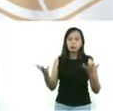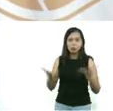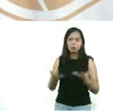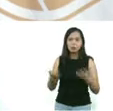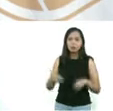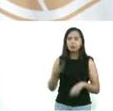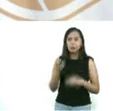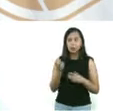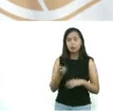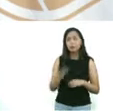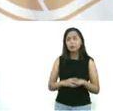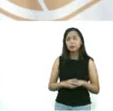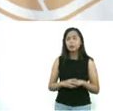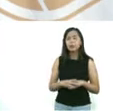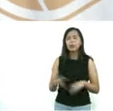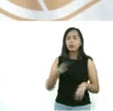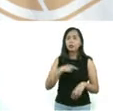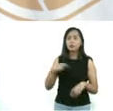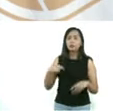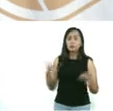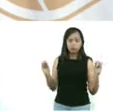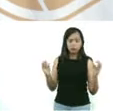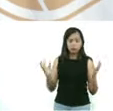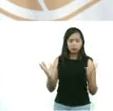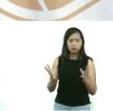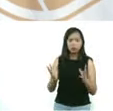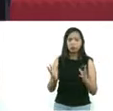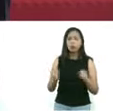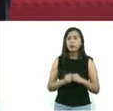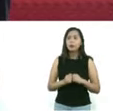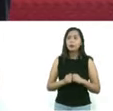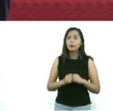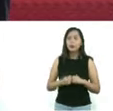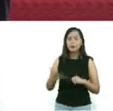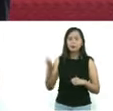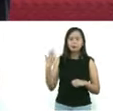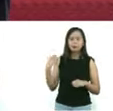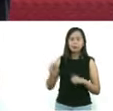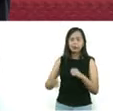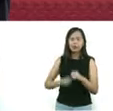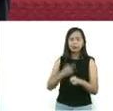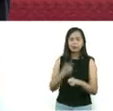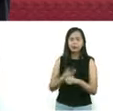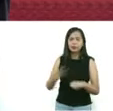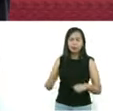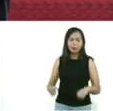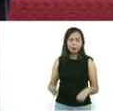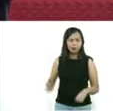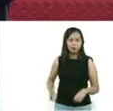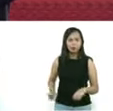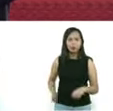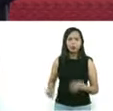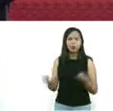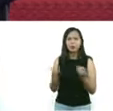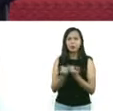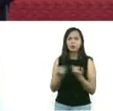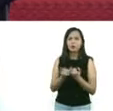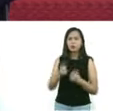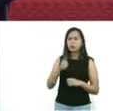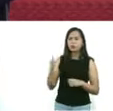la ciudad. Nos reunimos particularmente desde la subsecretaría de gobierno con liderazgos,